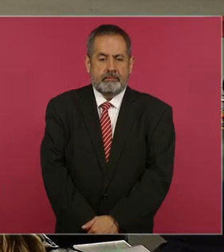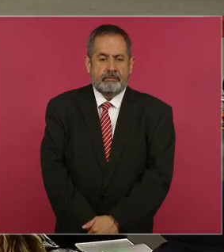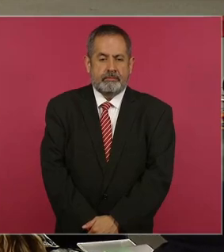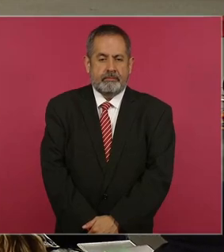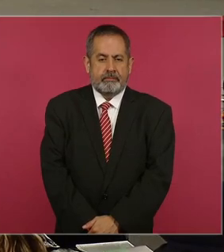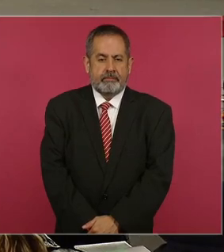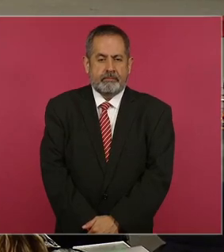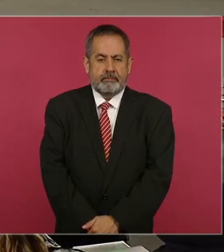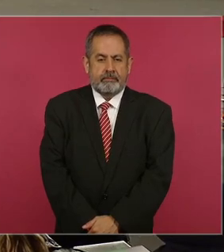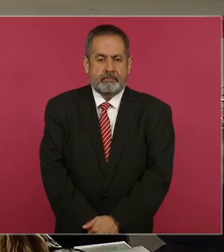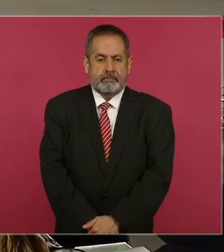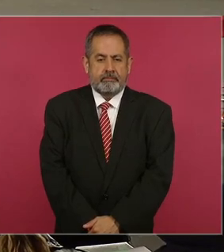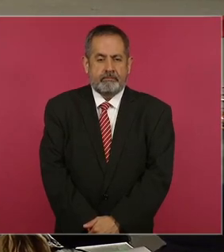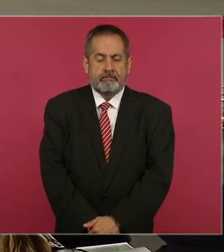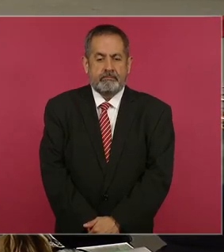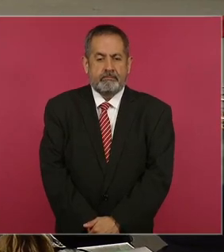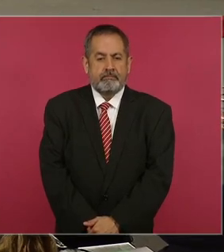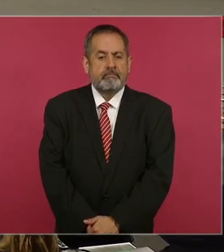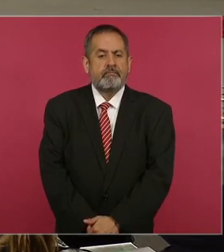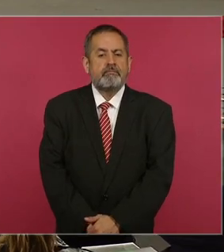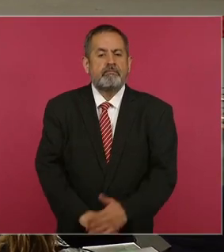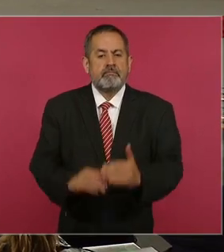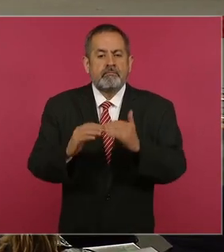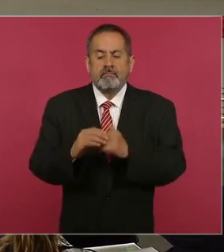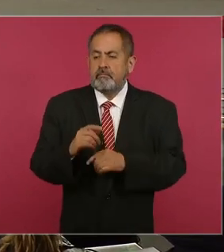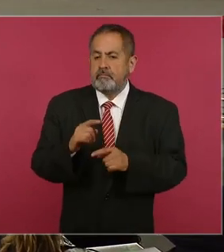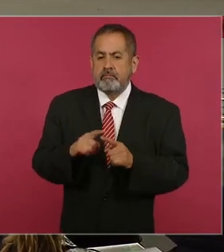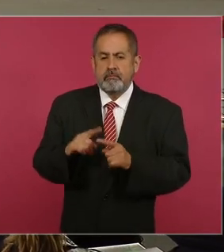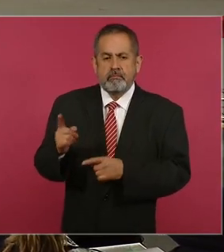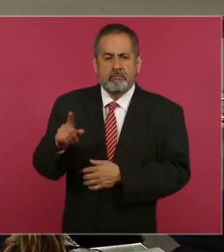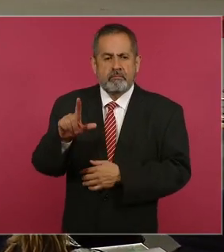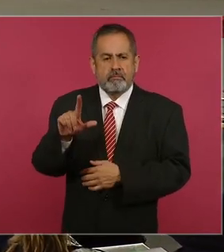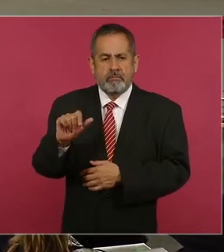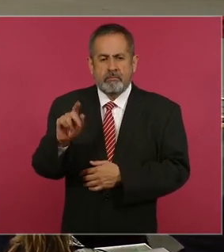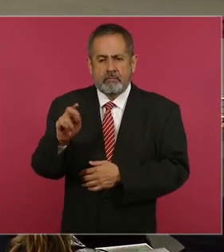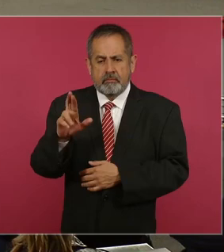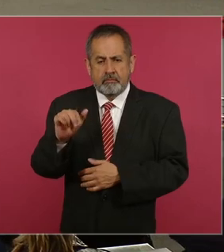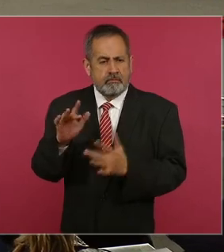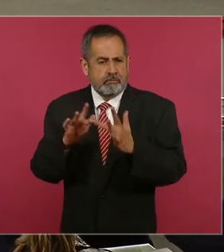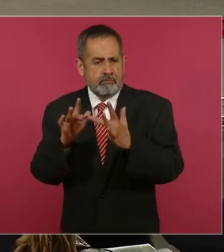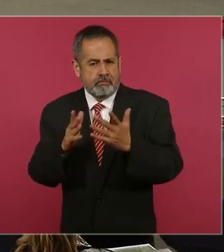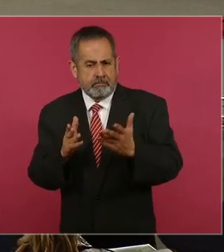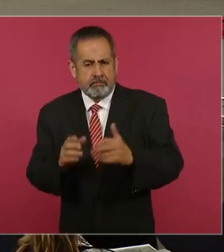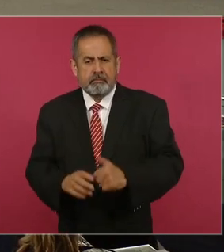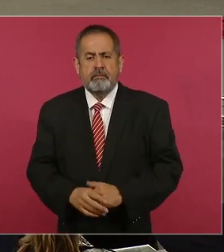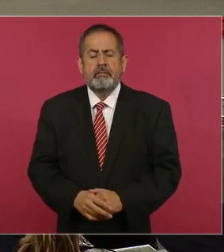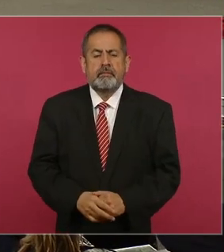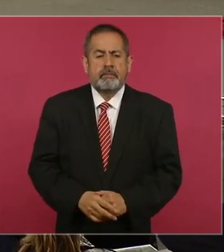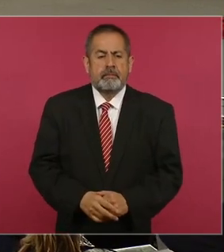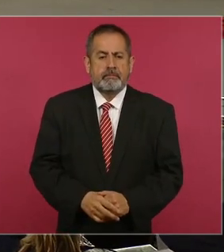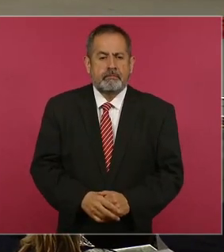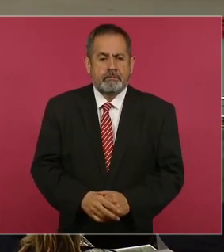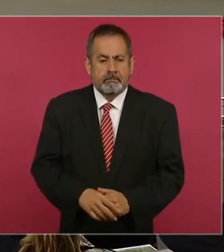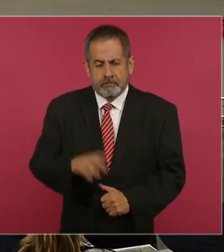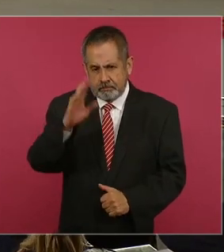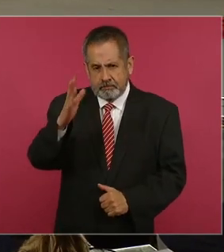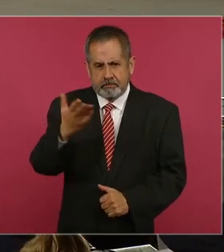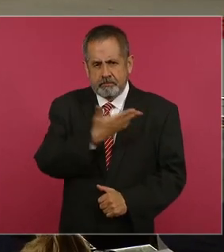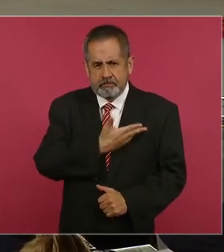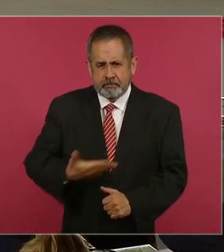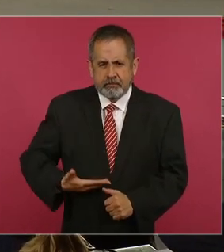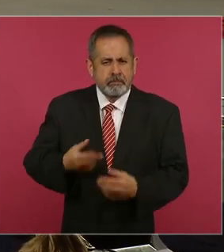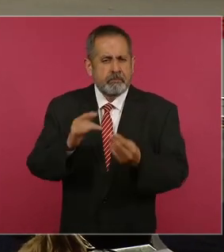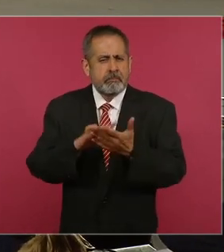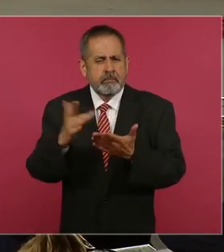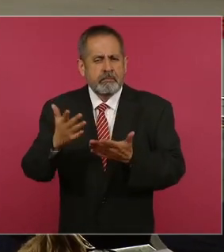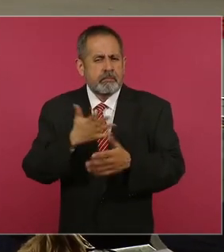Ahora sí, con Laura. Vamos con Laura. ¿Laura? Sí, señor presidente. Muchas gracias. Muy